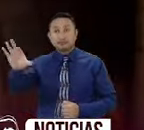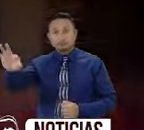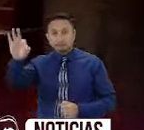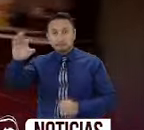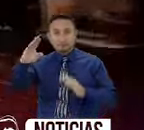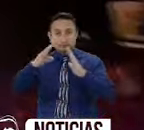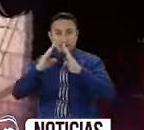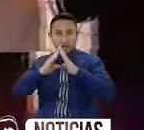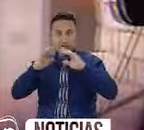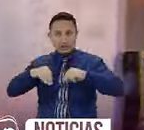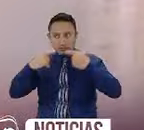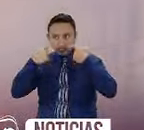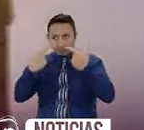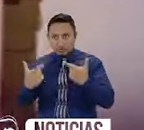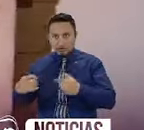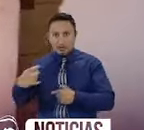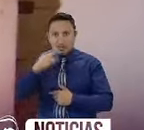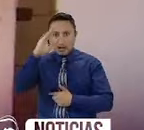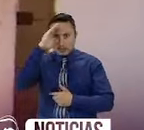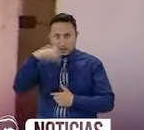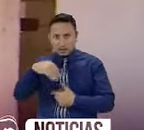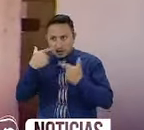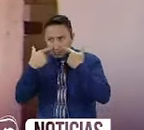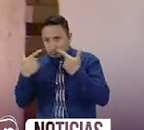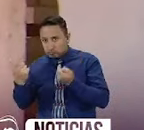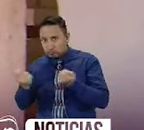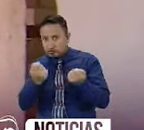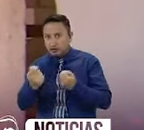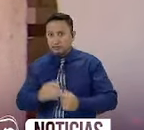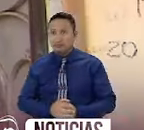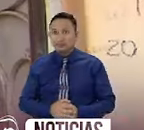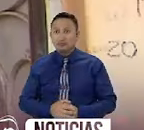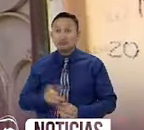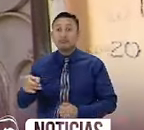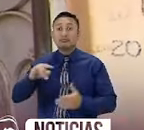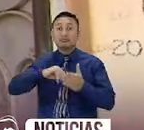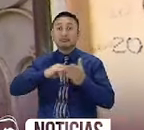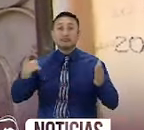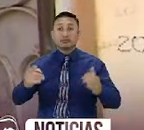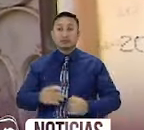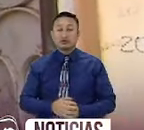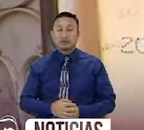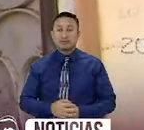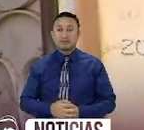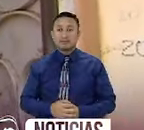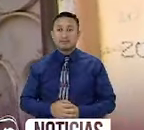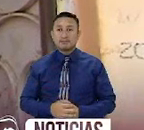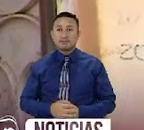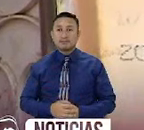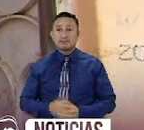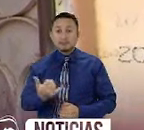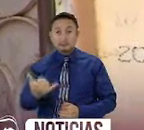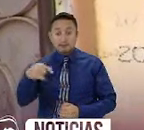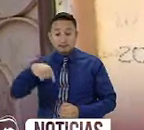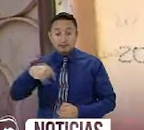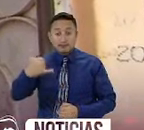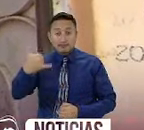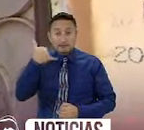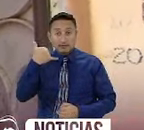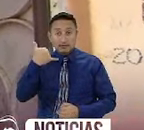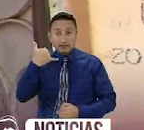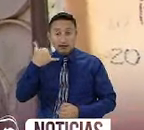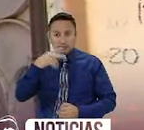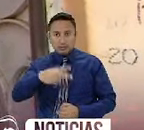paso de los policías. Tecnología, inclusive en tiempo real, desde un teléfono ellos nos podían ir